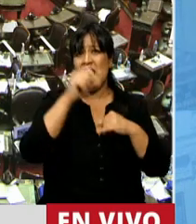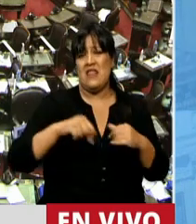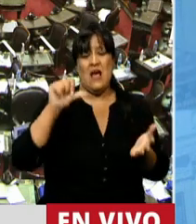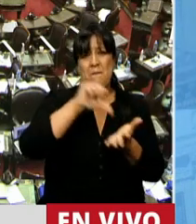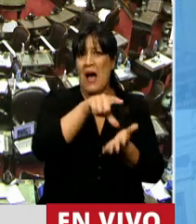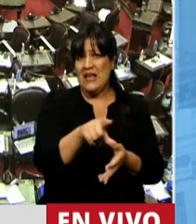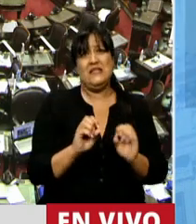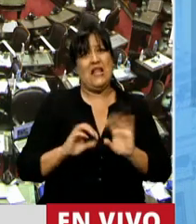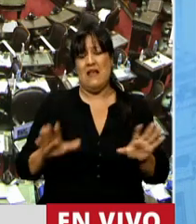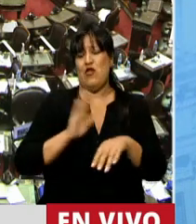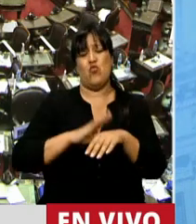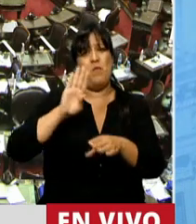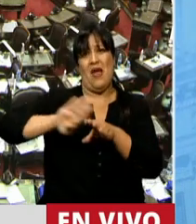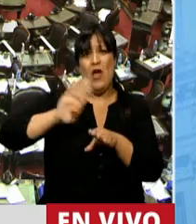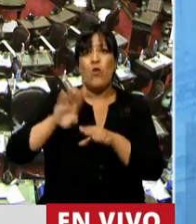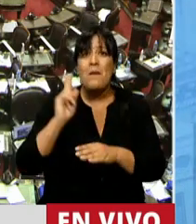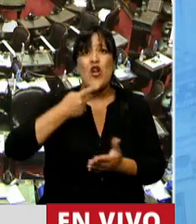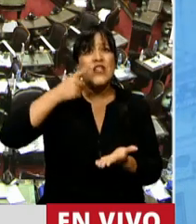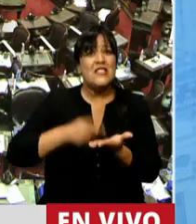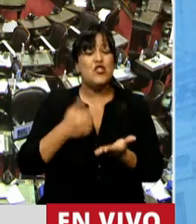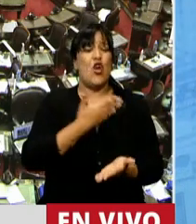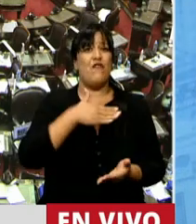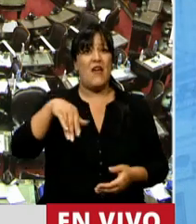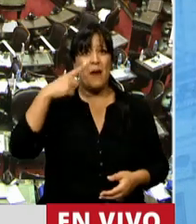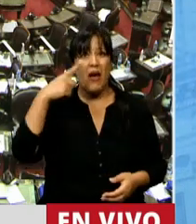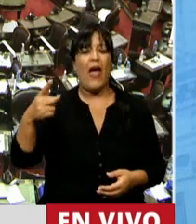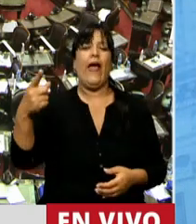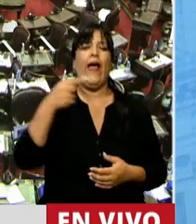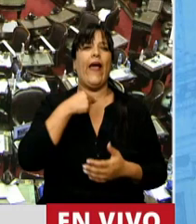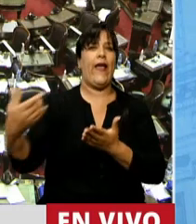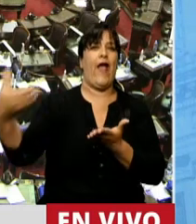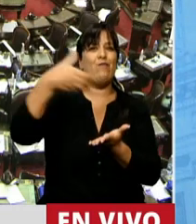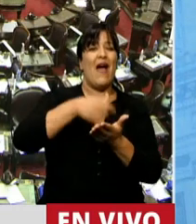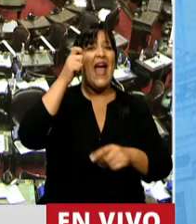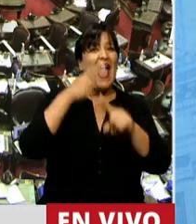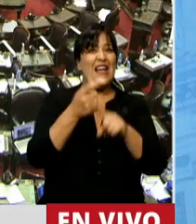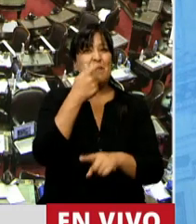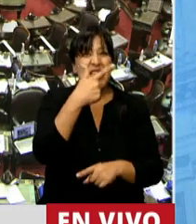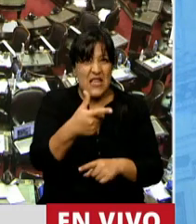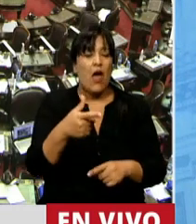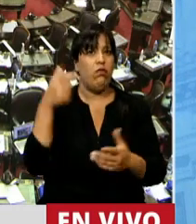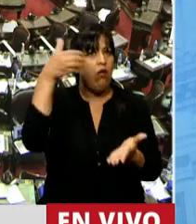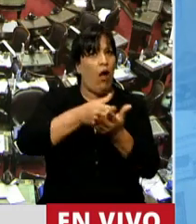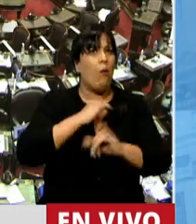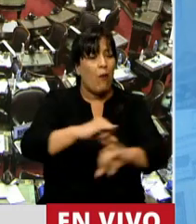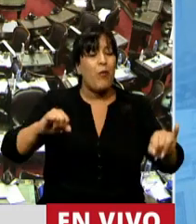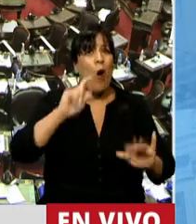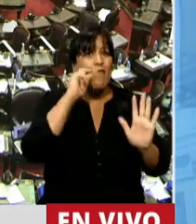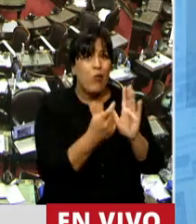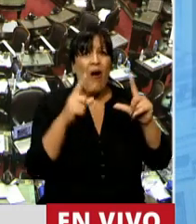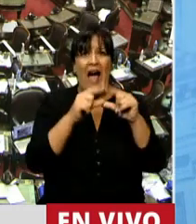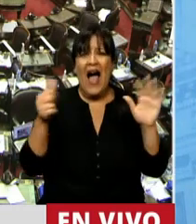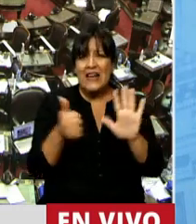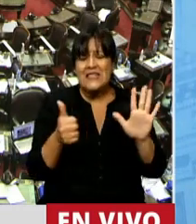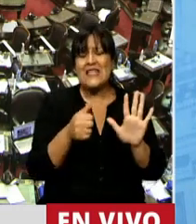que poner sobre la mesa la decisión política del FMI de financiar la campaña del expresidente Macri, aún violando el artículo 6 del